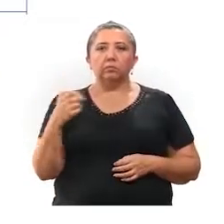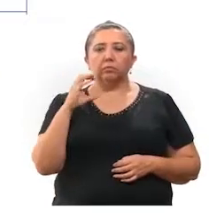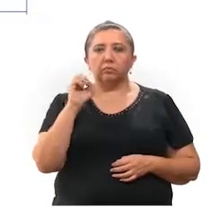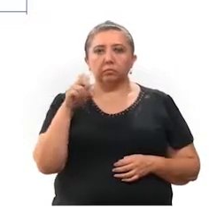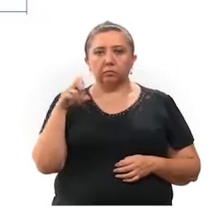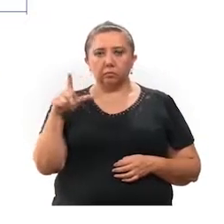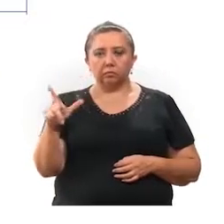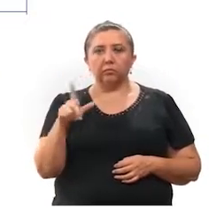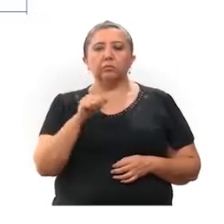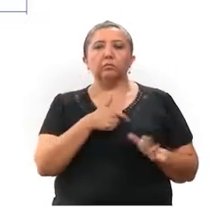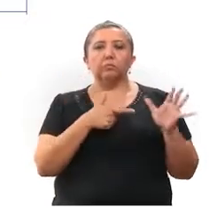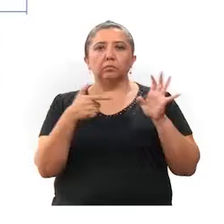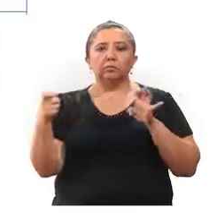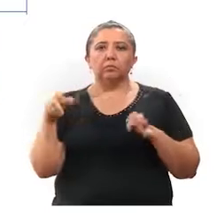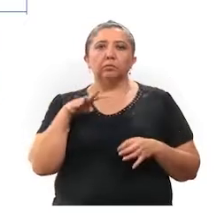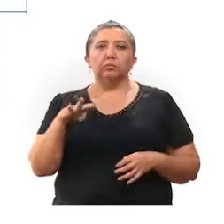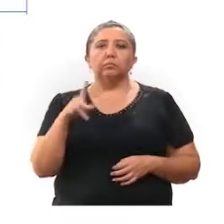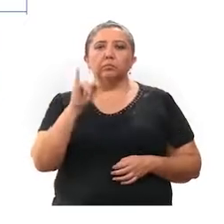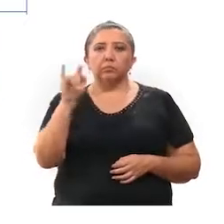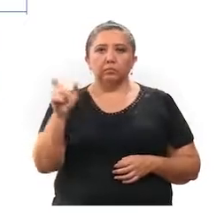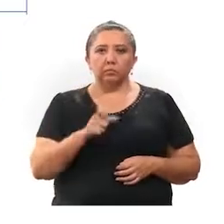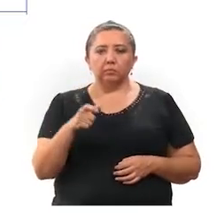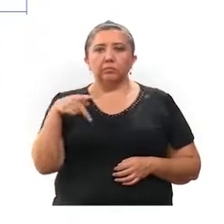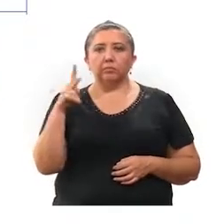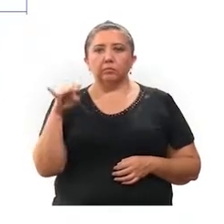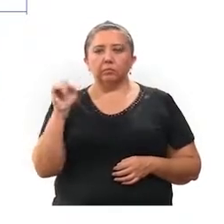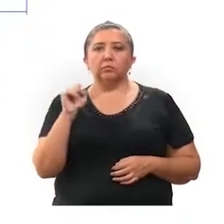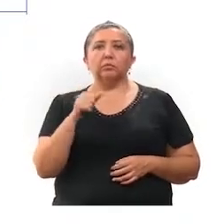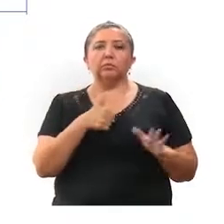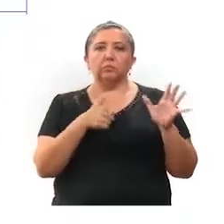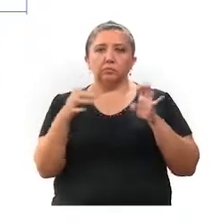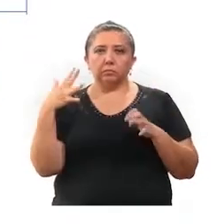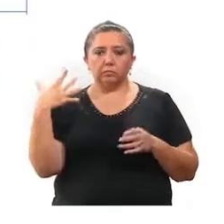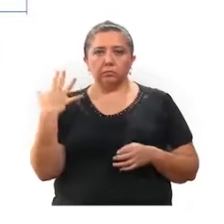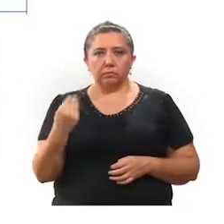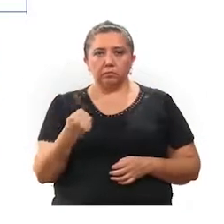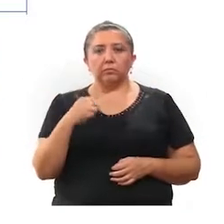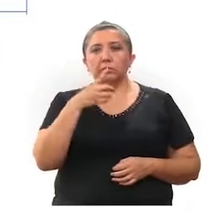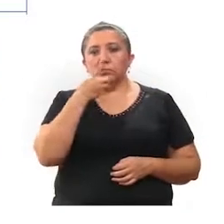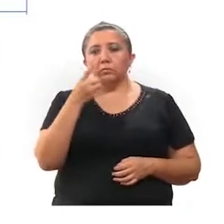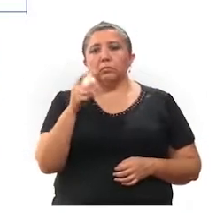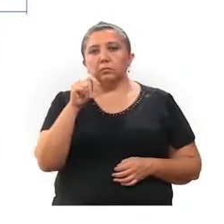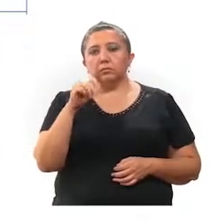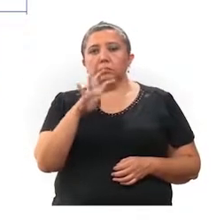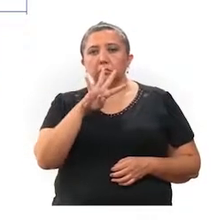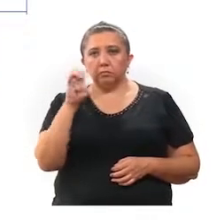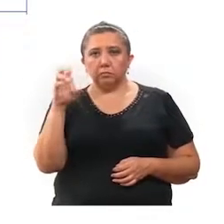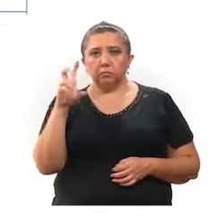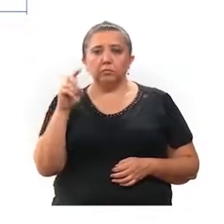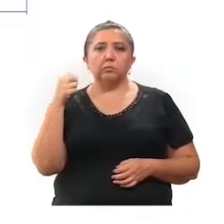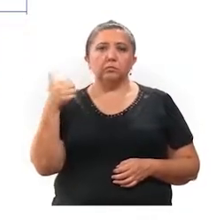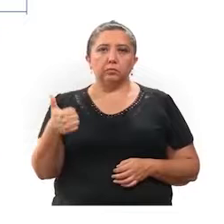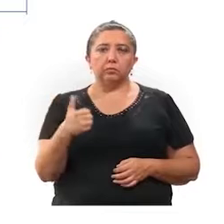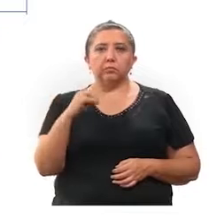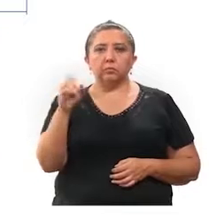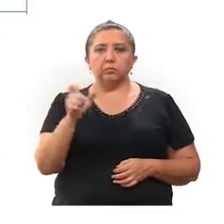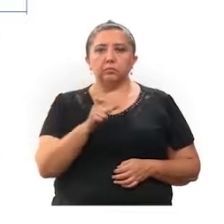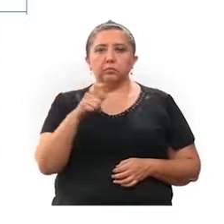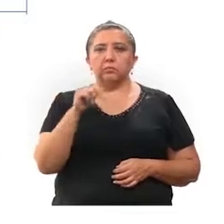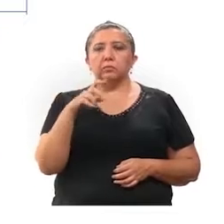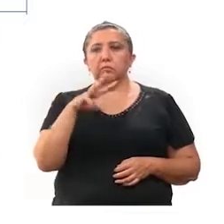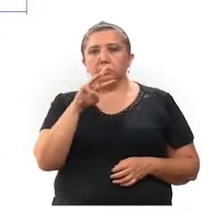Concal 719, Tixcocop 658, Peto 436,